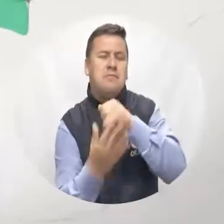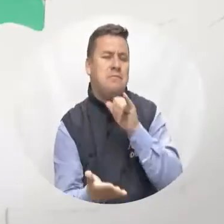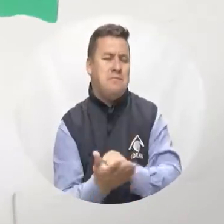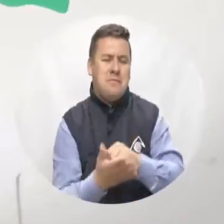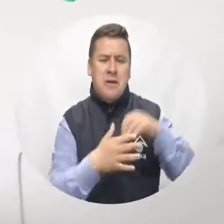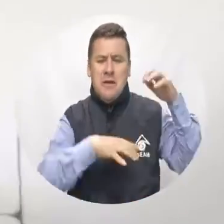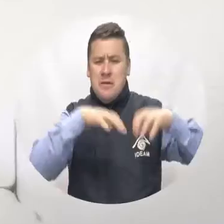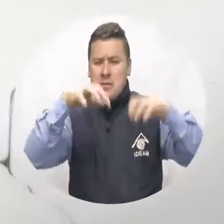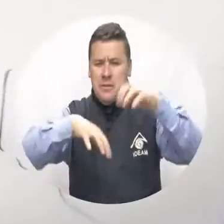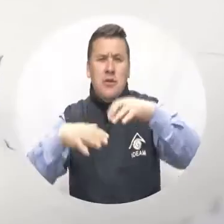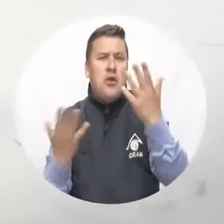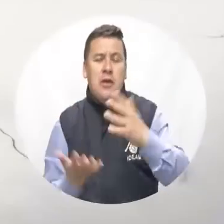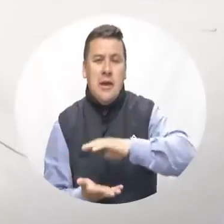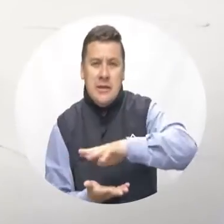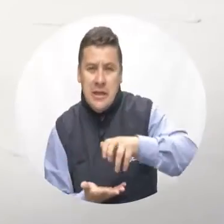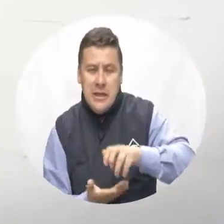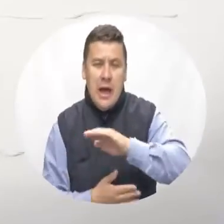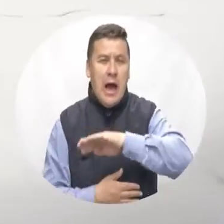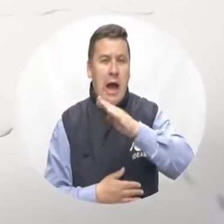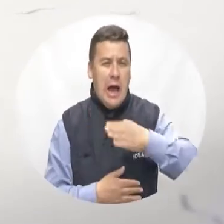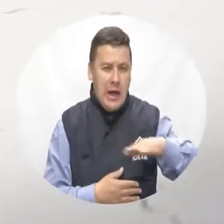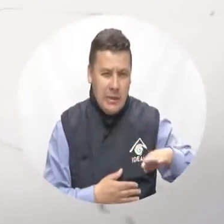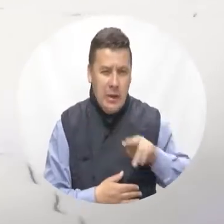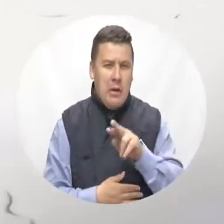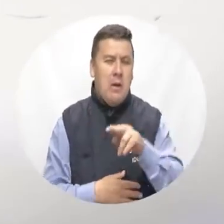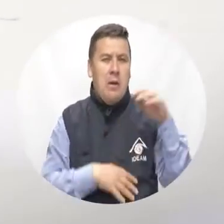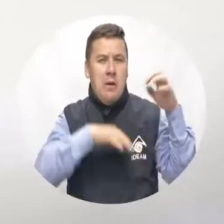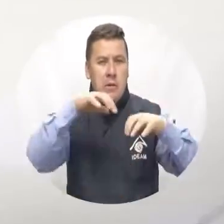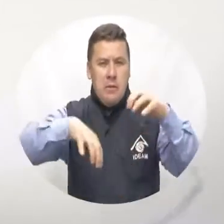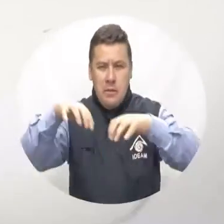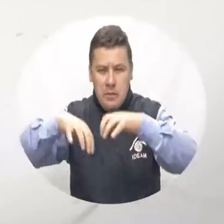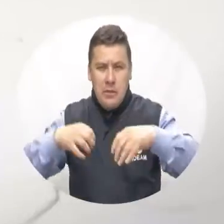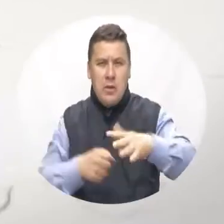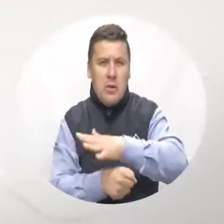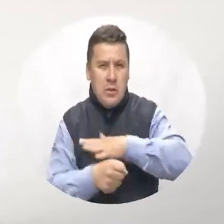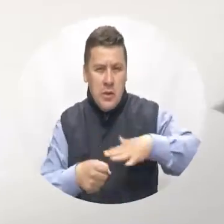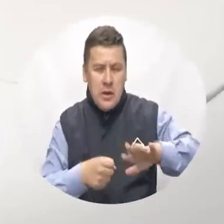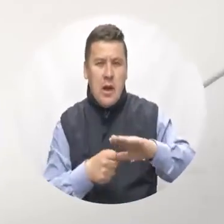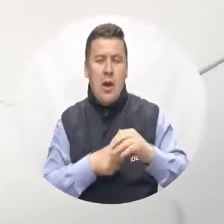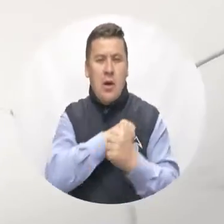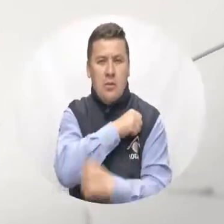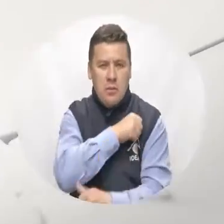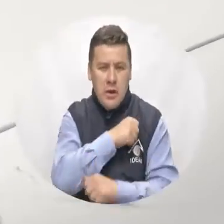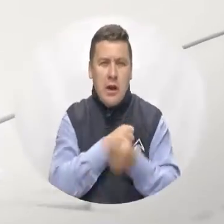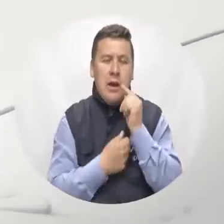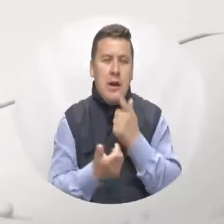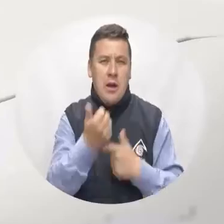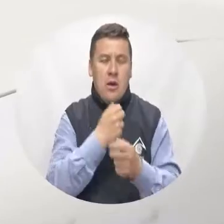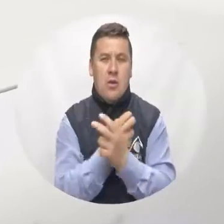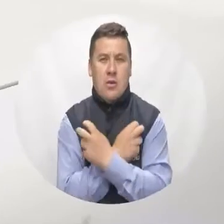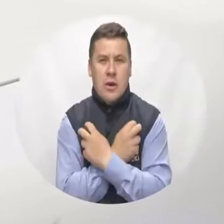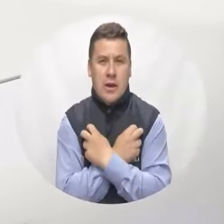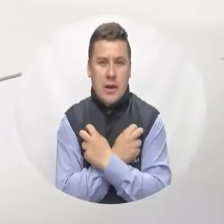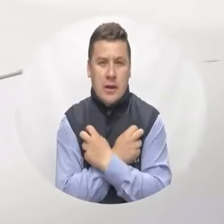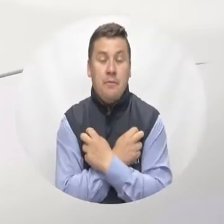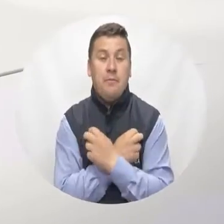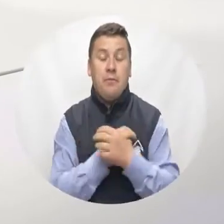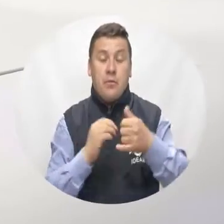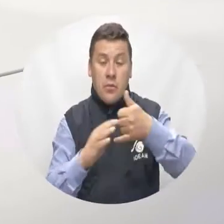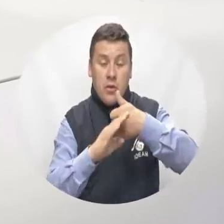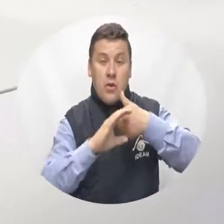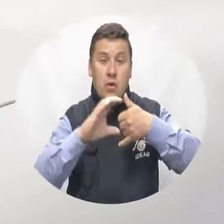andina persisten las lluvias en zonas de los Santanderes y Antioquia. Se esperan lloviznas también en Cundinamarca, Boyacá, Eje Cafetero y